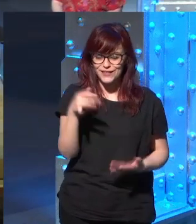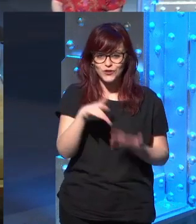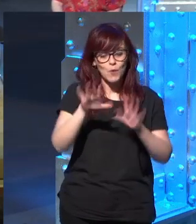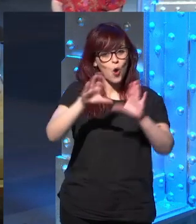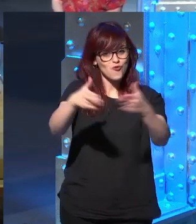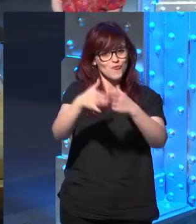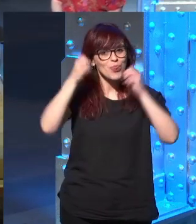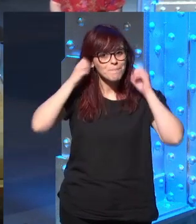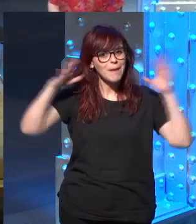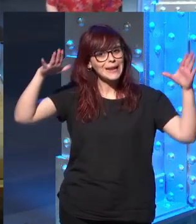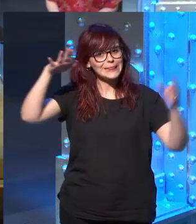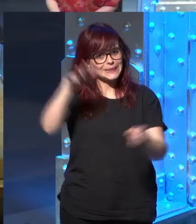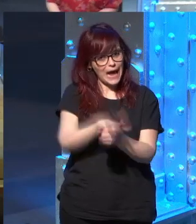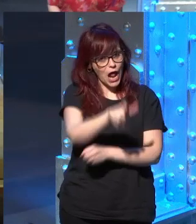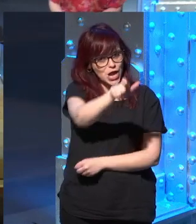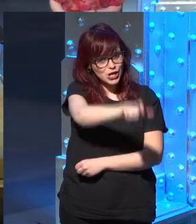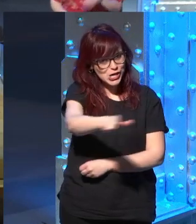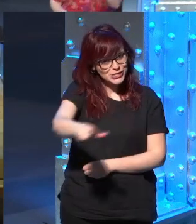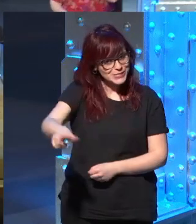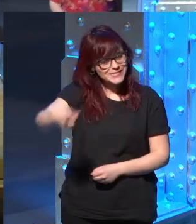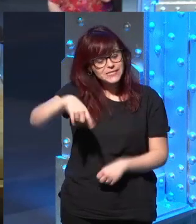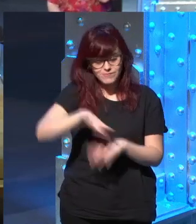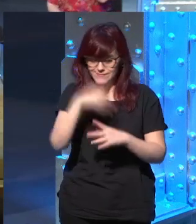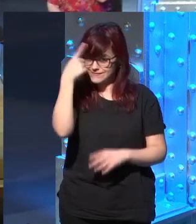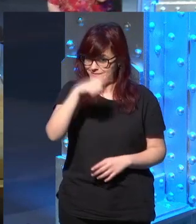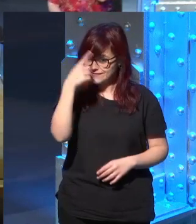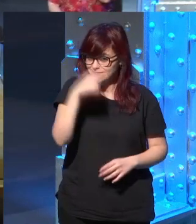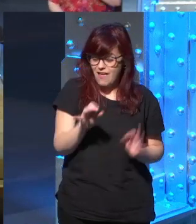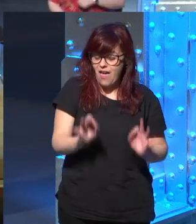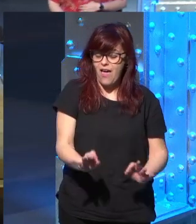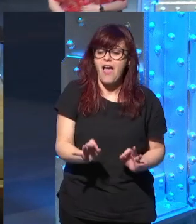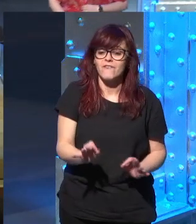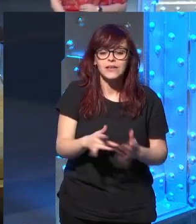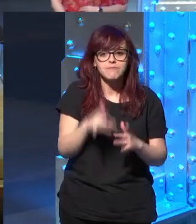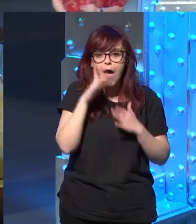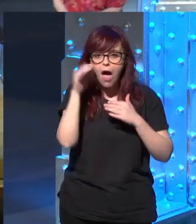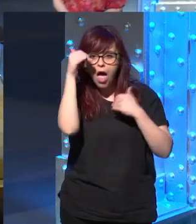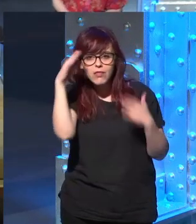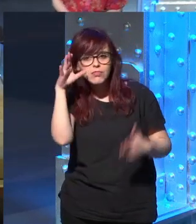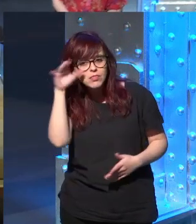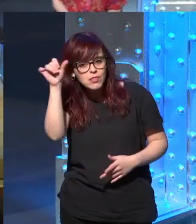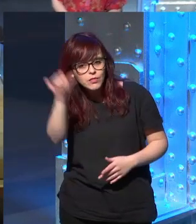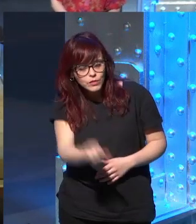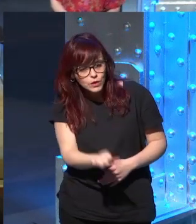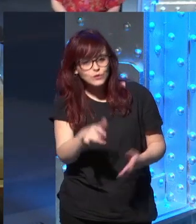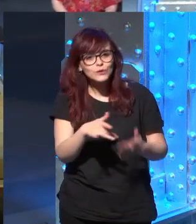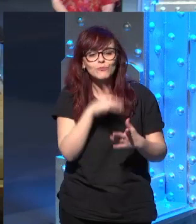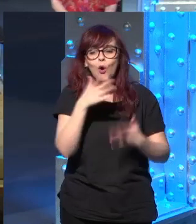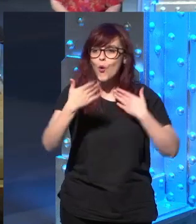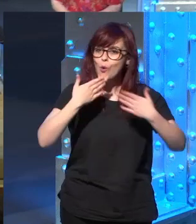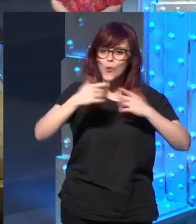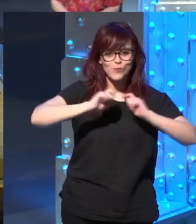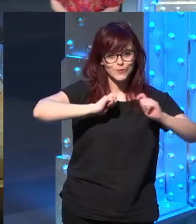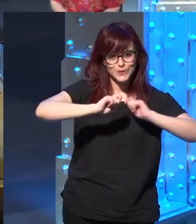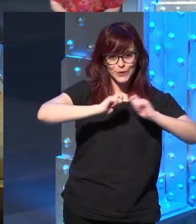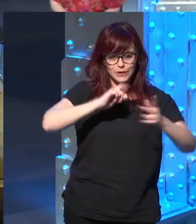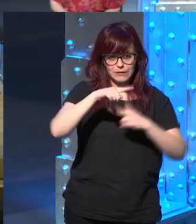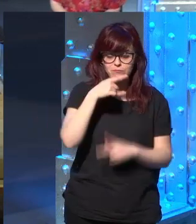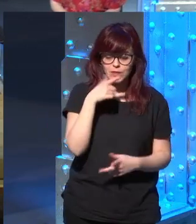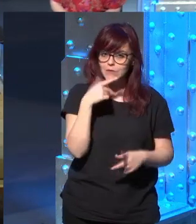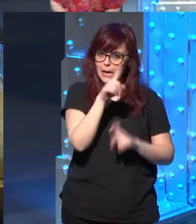nuestro grupo de martianos, que, como digo, están pendientes de la conversación y creo que además